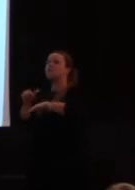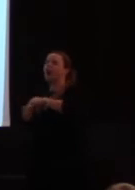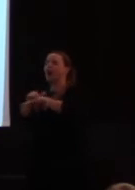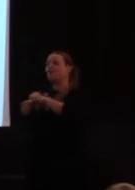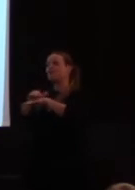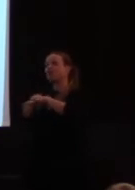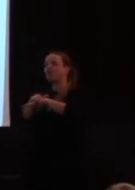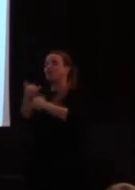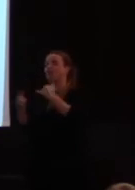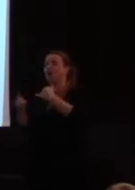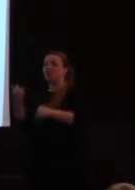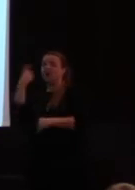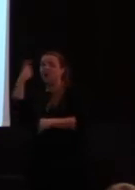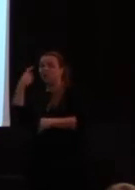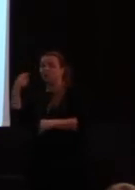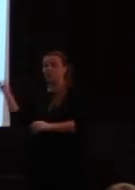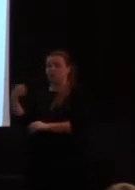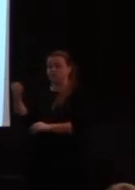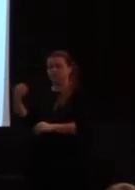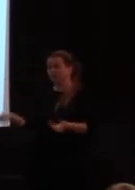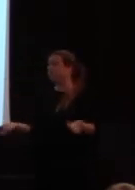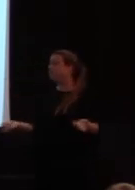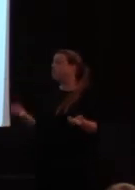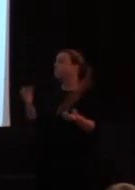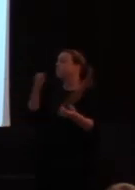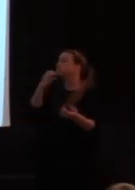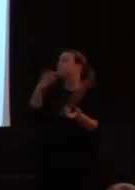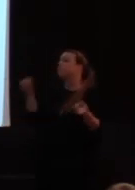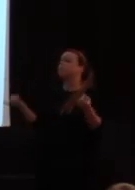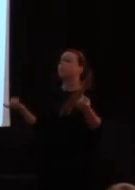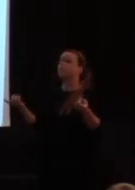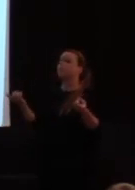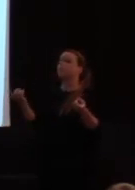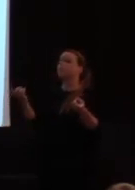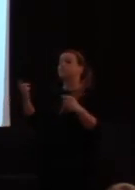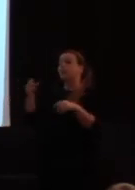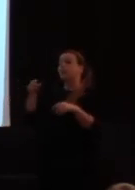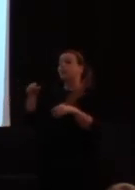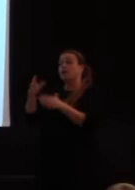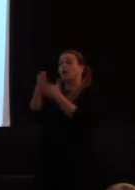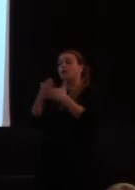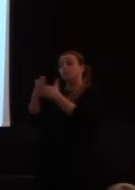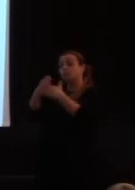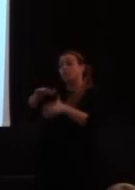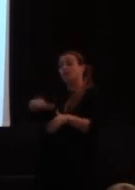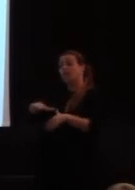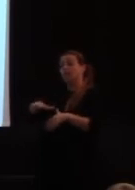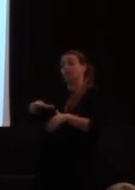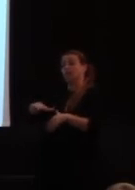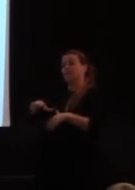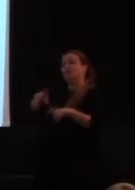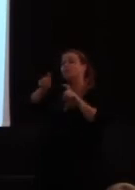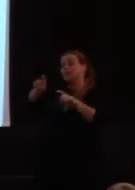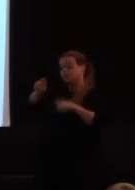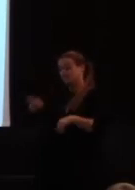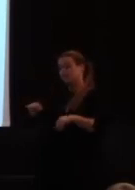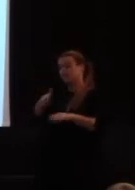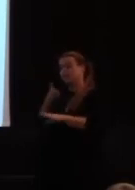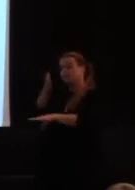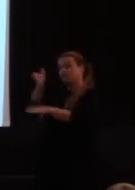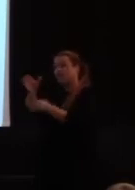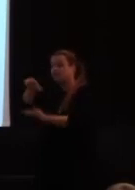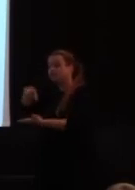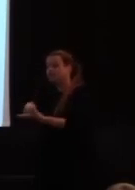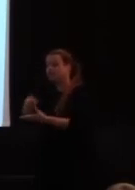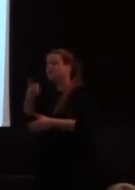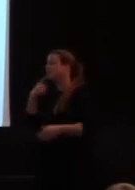caso, ¿eh? Por ejemplo, a los chavales que estudian educación infantil y van al centro, van a la clase de educación infantil, cuando